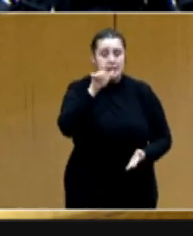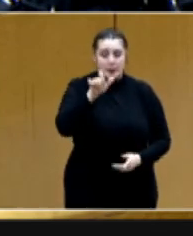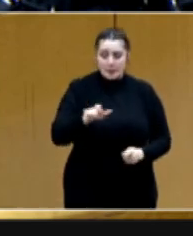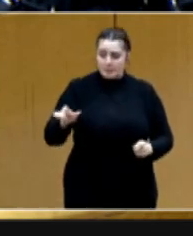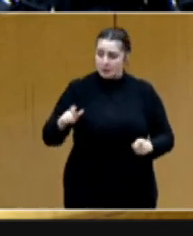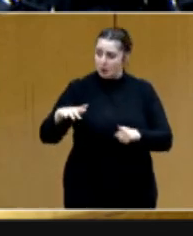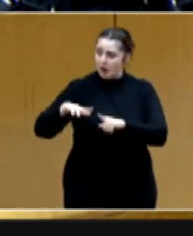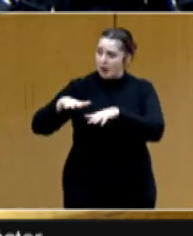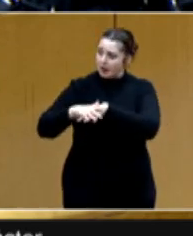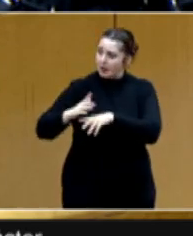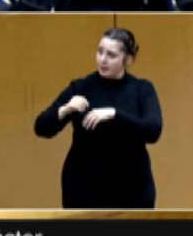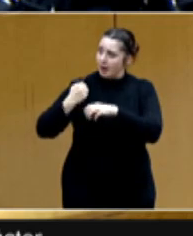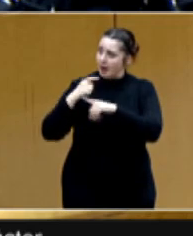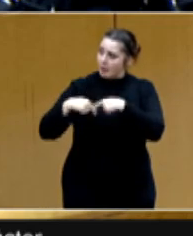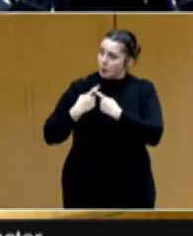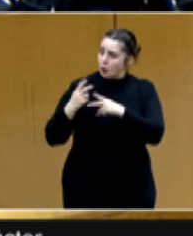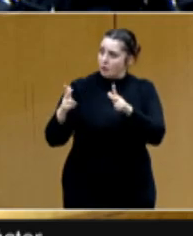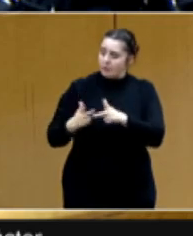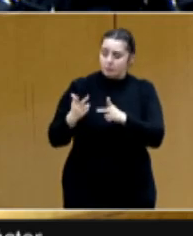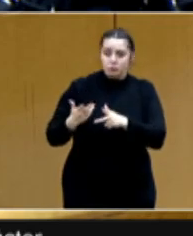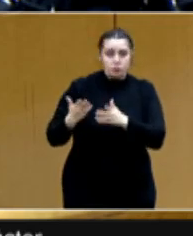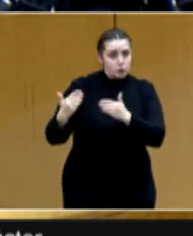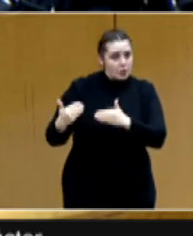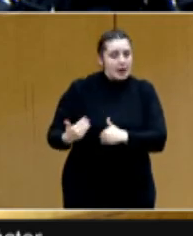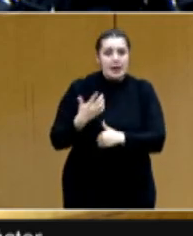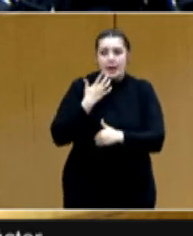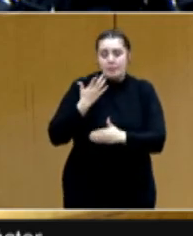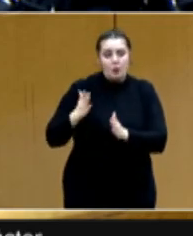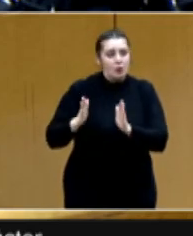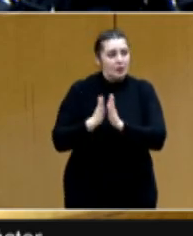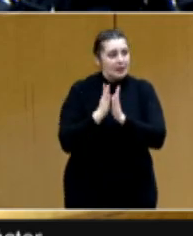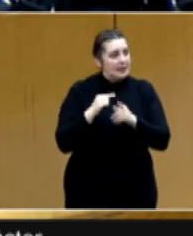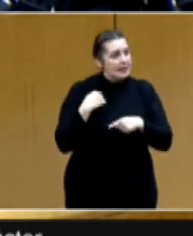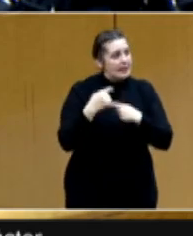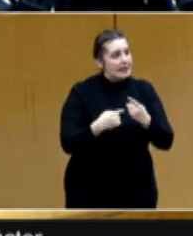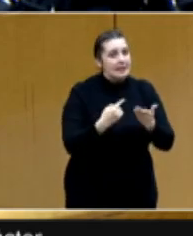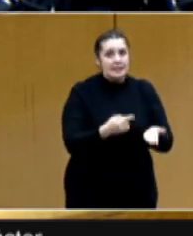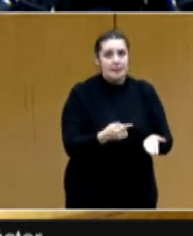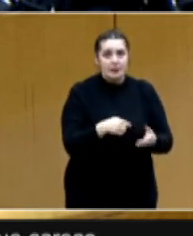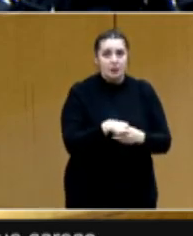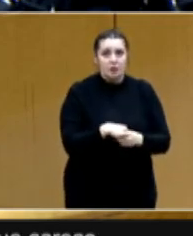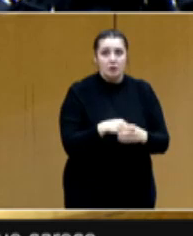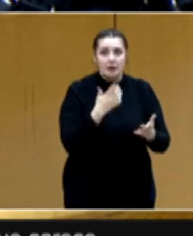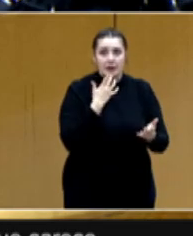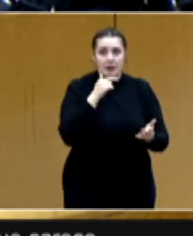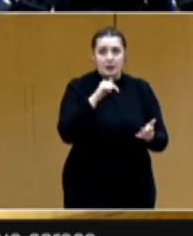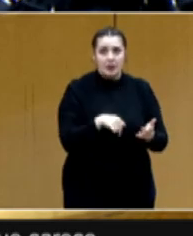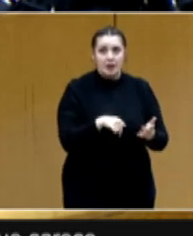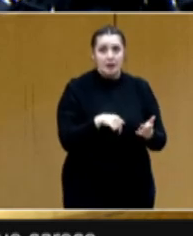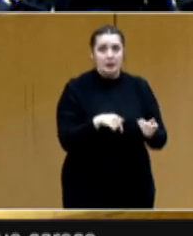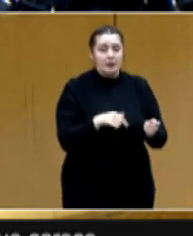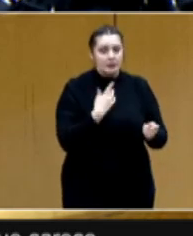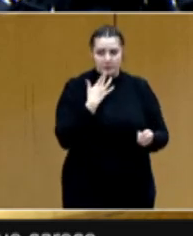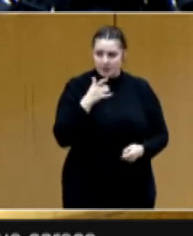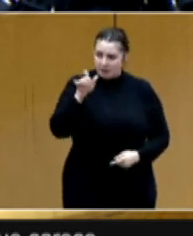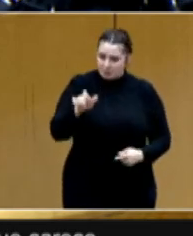Familiar o social como es la El testamento aquí a quien me cuide te están viendo a quien me cuiden que la persona no sabe